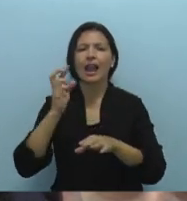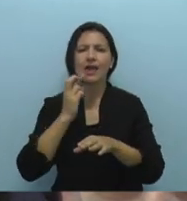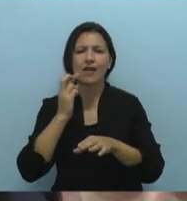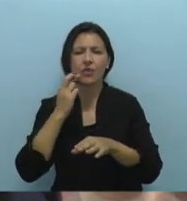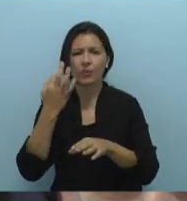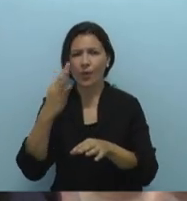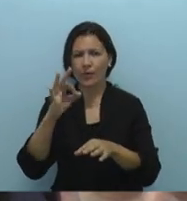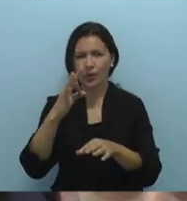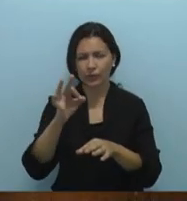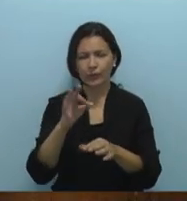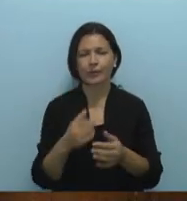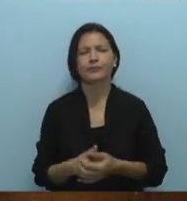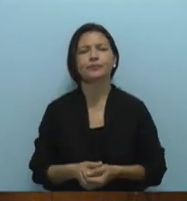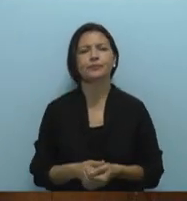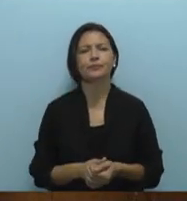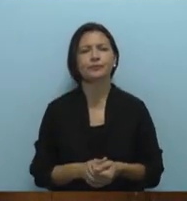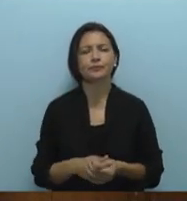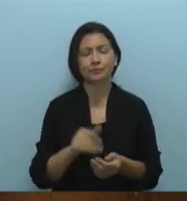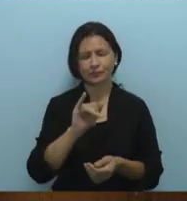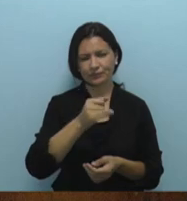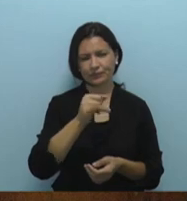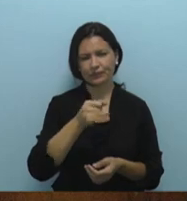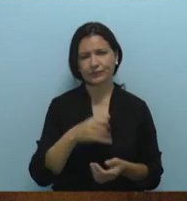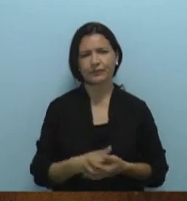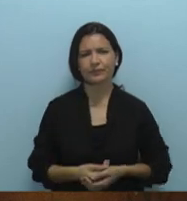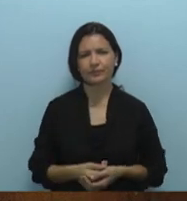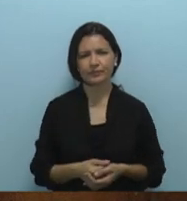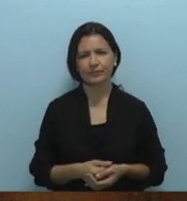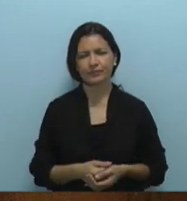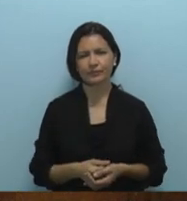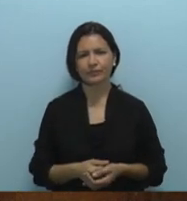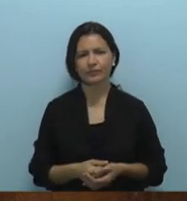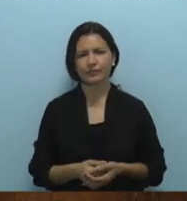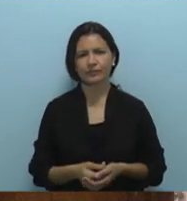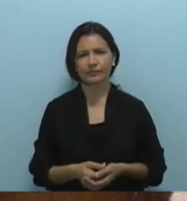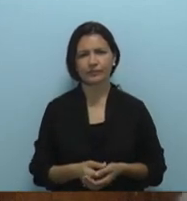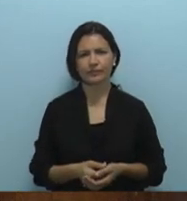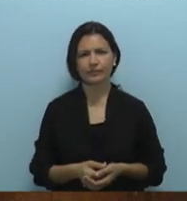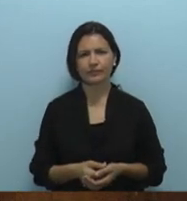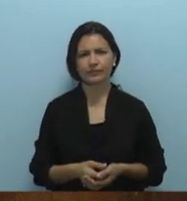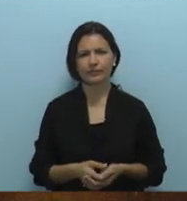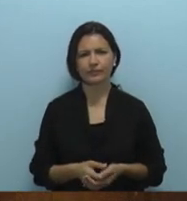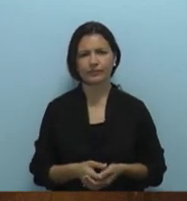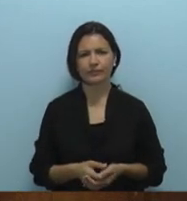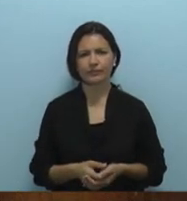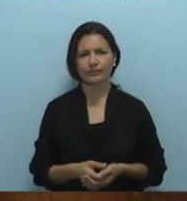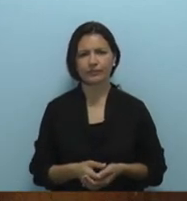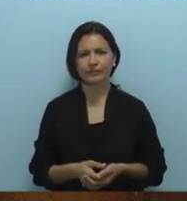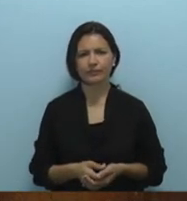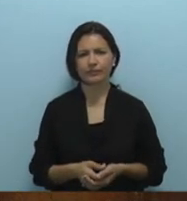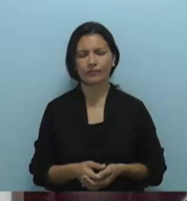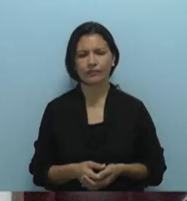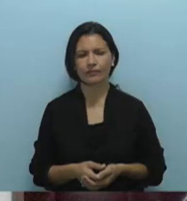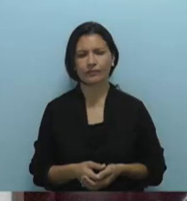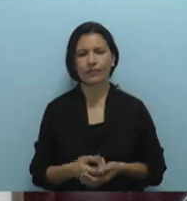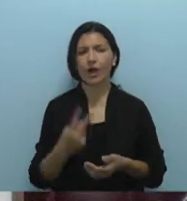Gracias, diputada. Así será. Tiene la palabra la diputada Astrid Hummel. Muchas gracias, señora presidente. Es para dar ingreso a